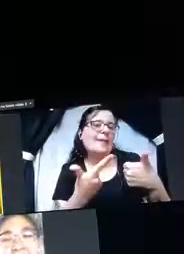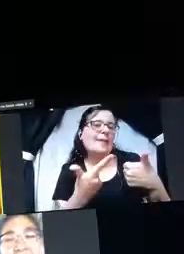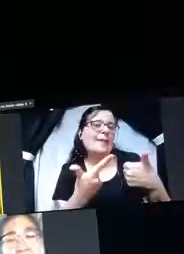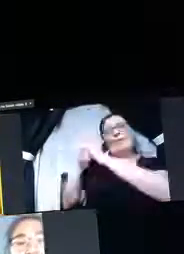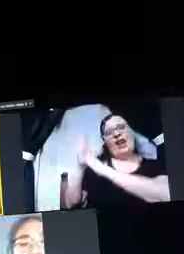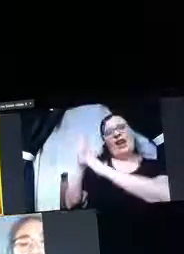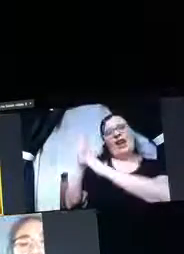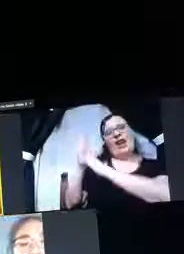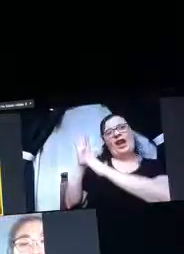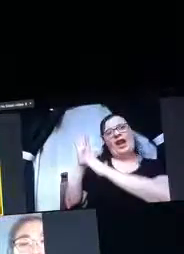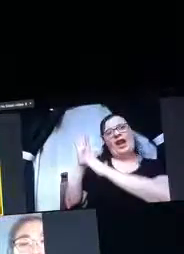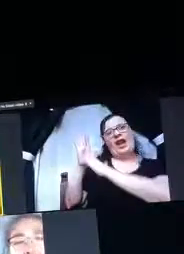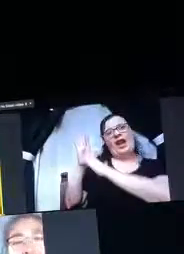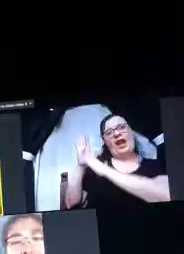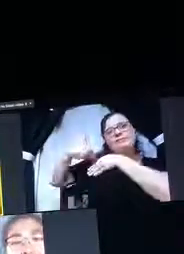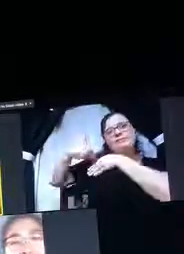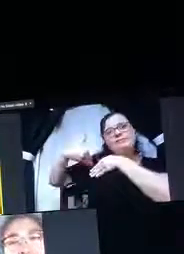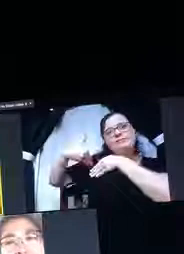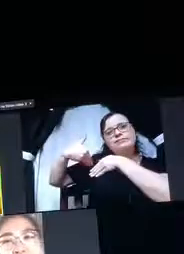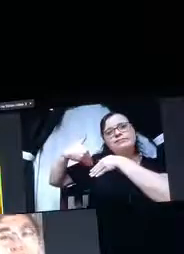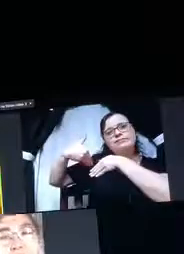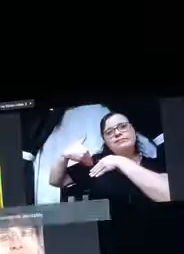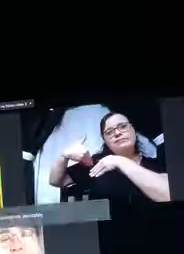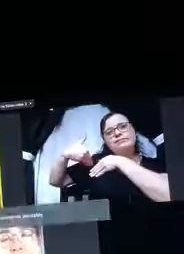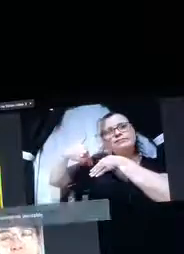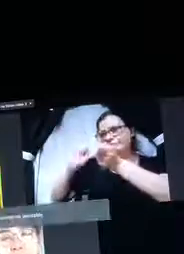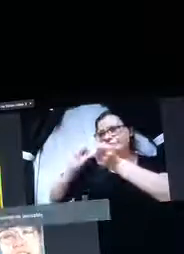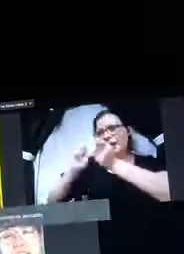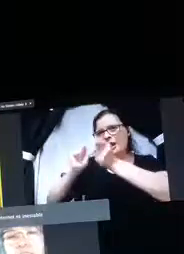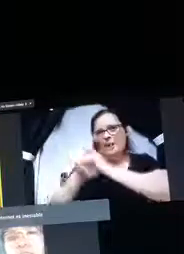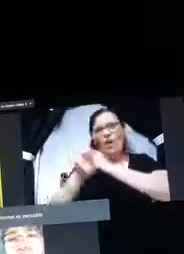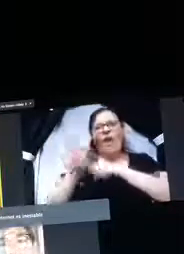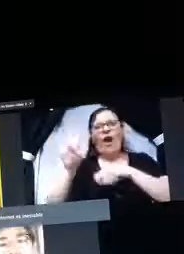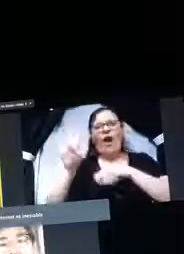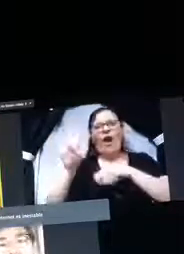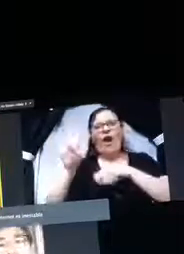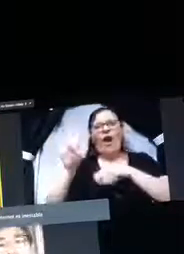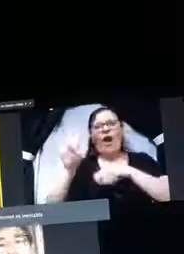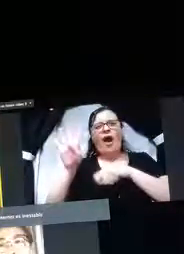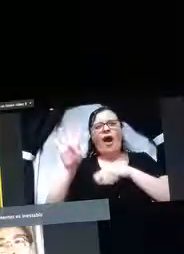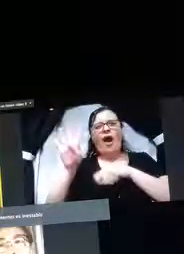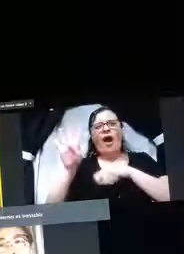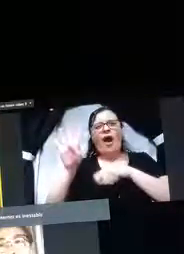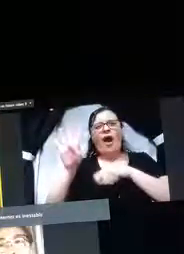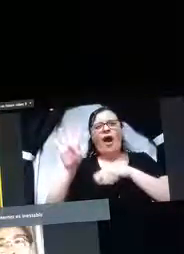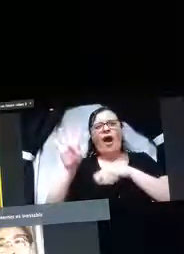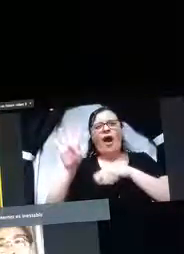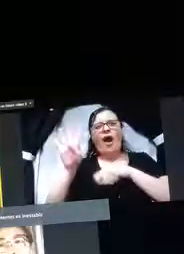la remera que encontré? La remera cuya característica era ser